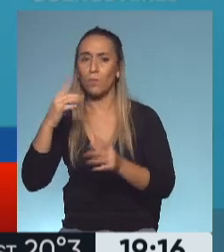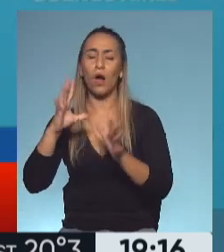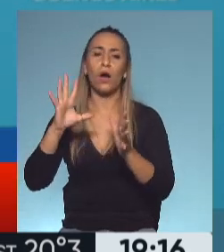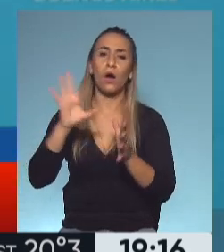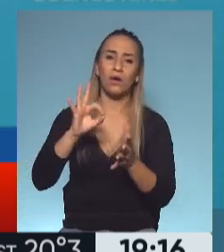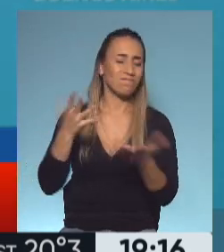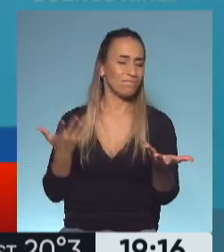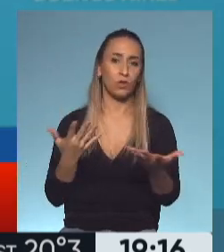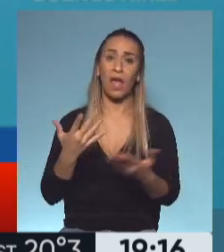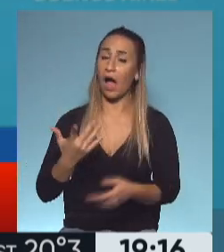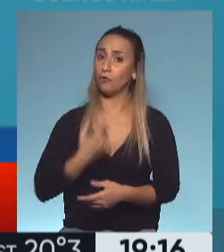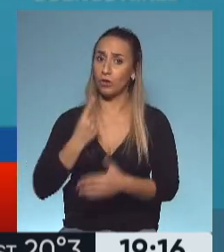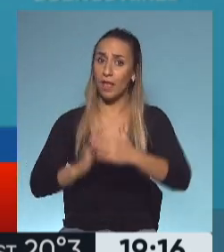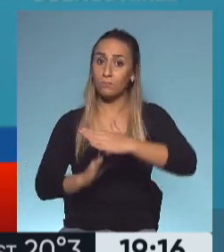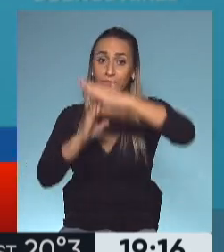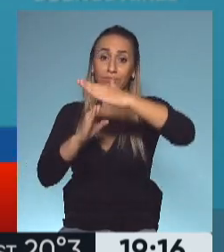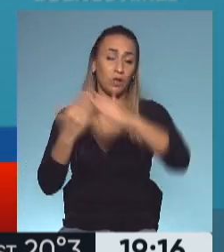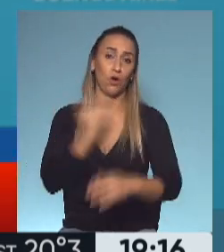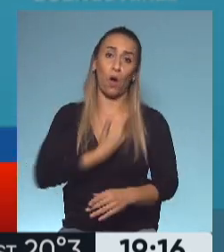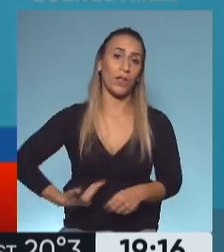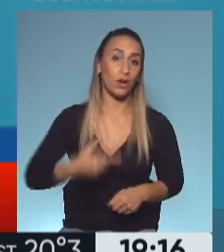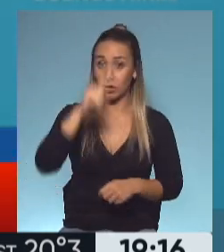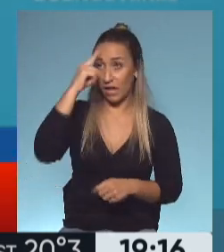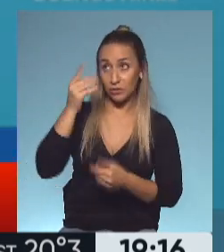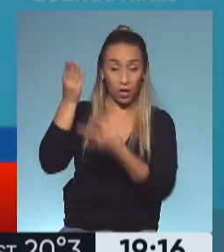la autoridad máxima es el Gobierno Nacional